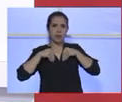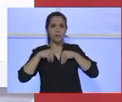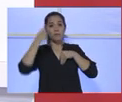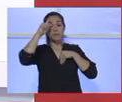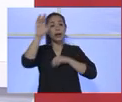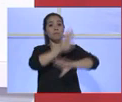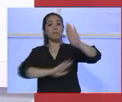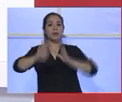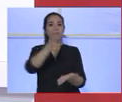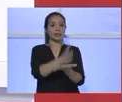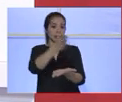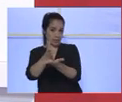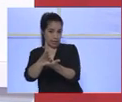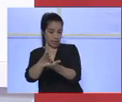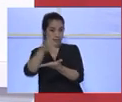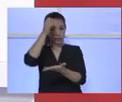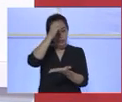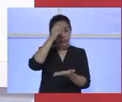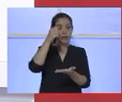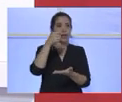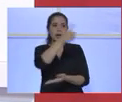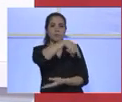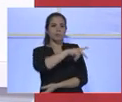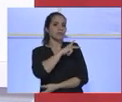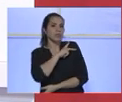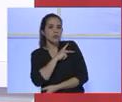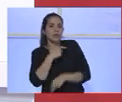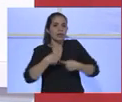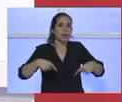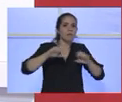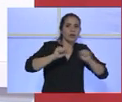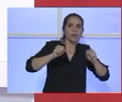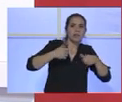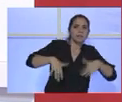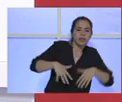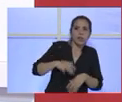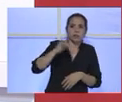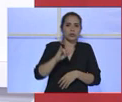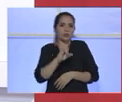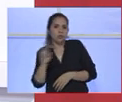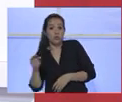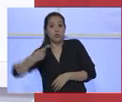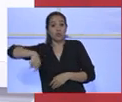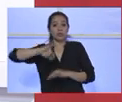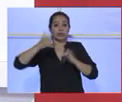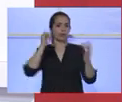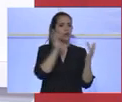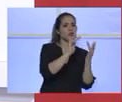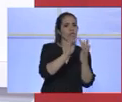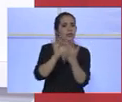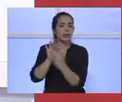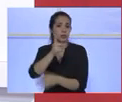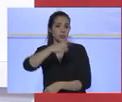que es un clamor de la gente. Nosotros nos dimos cuenta en el Parlamento, en el contacto con la gente, de que esto no es